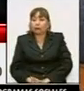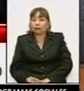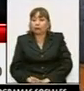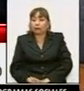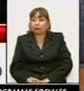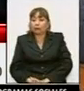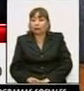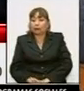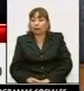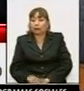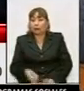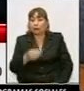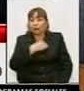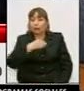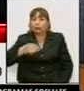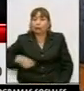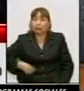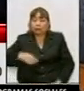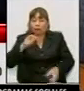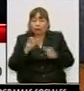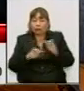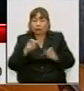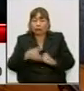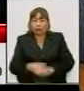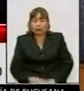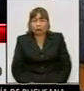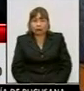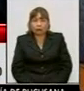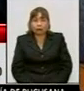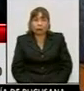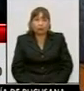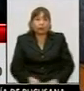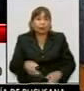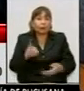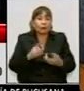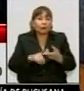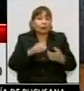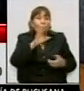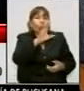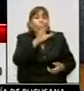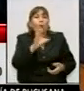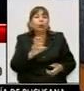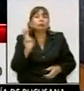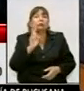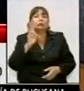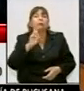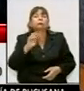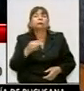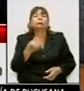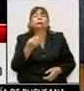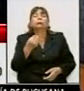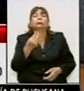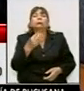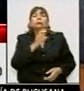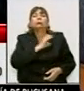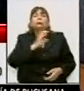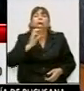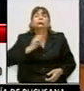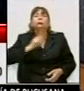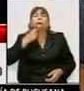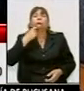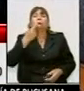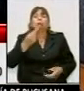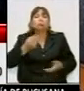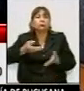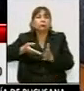en los ministerios públicos, ¿no? Sobre el proyecto Costa Verde, el 15 de agosto del 2012, la región Callao declaró viable